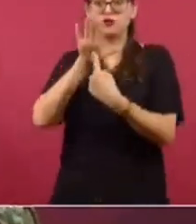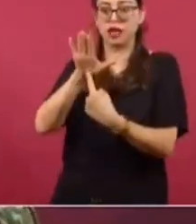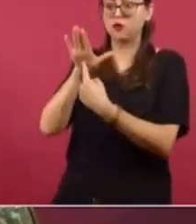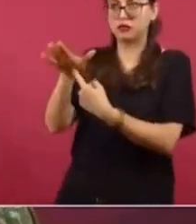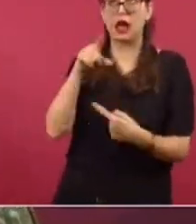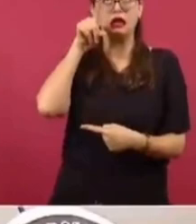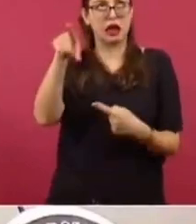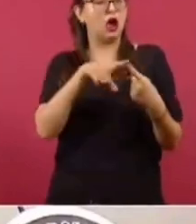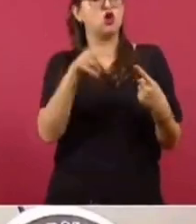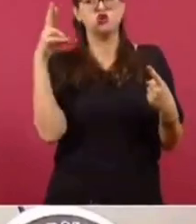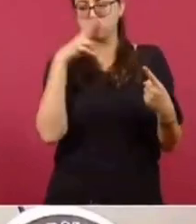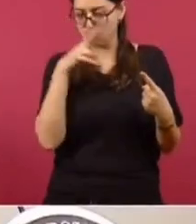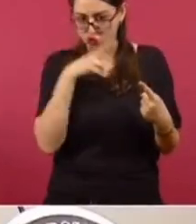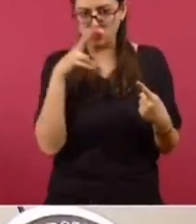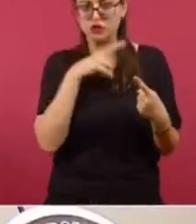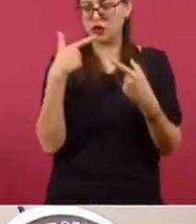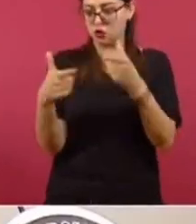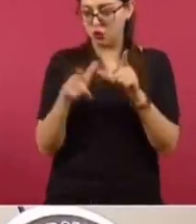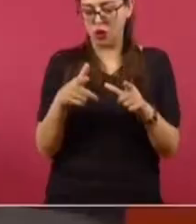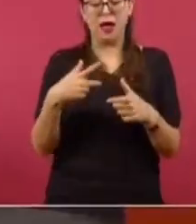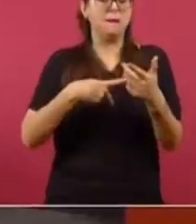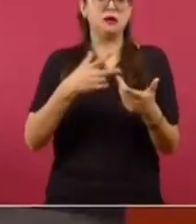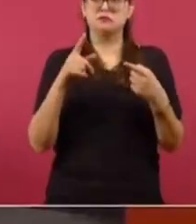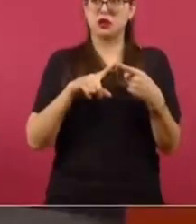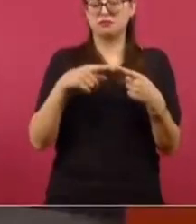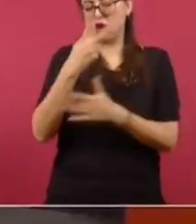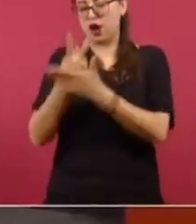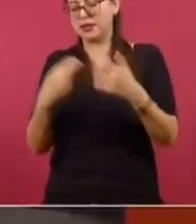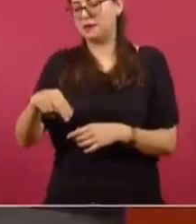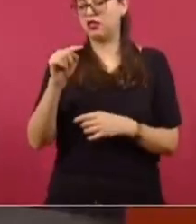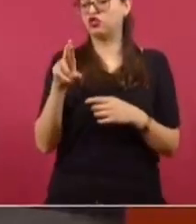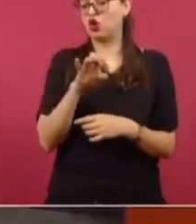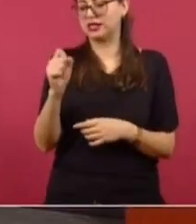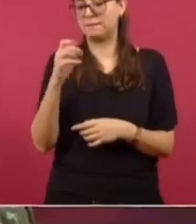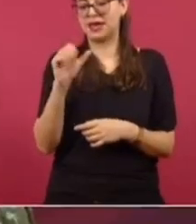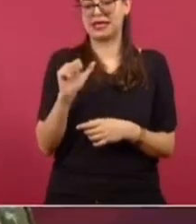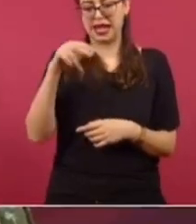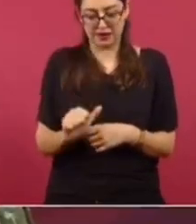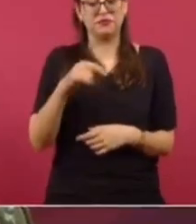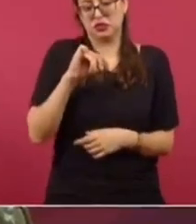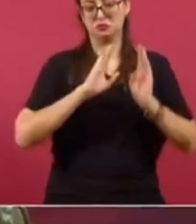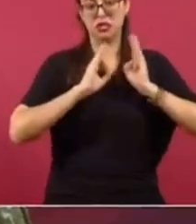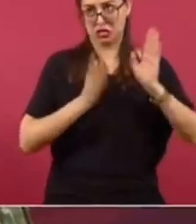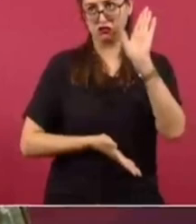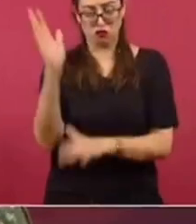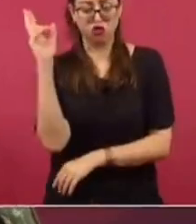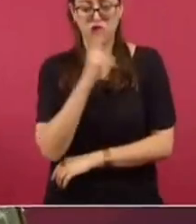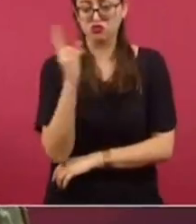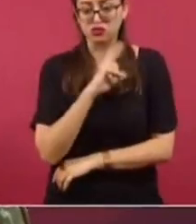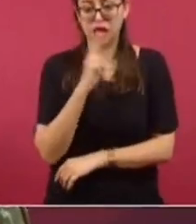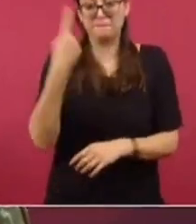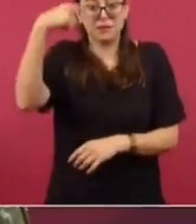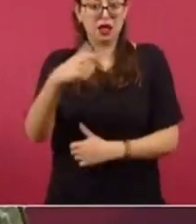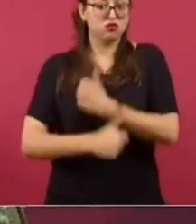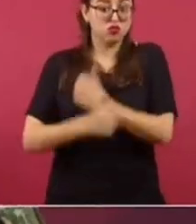en Rusia, Torres Pascayas es el nombre de este mecanismo, y bueno, ahí participaron de este personal militar. Pero